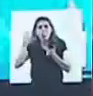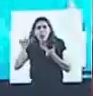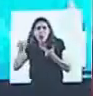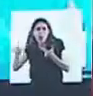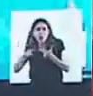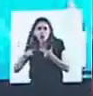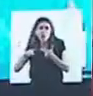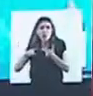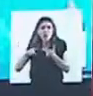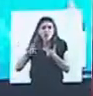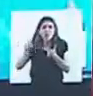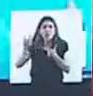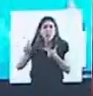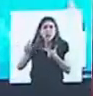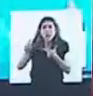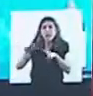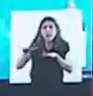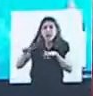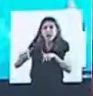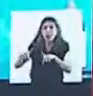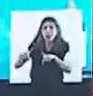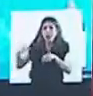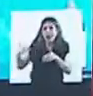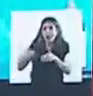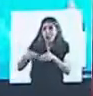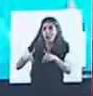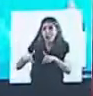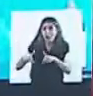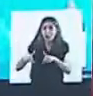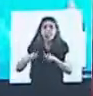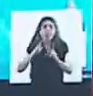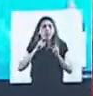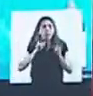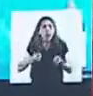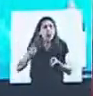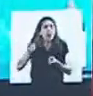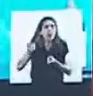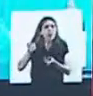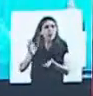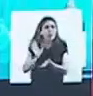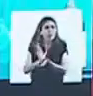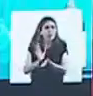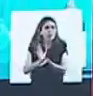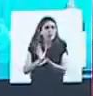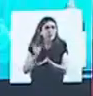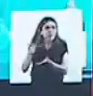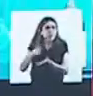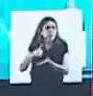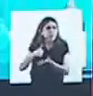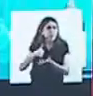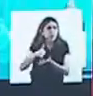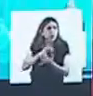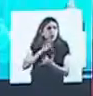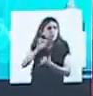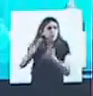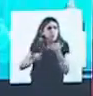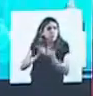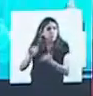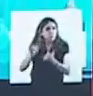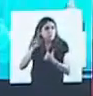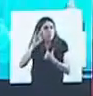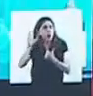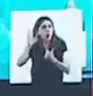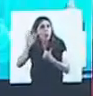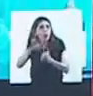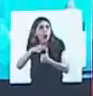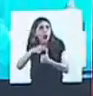las 8.000 personas. Y sin embargo, las restricciones no son parejas y por eso se vuelven en alguna medida